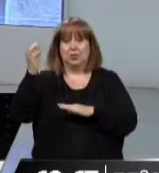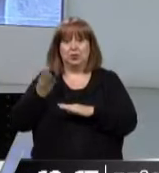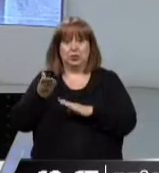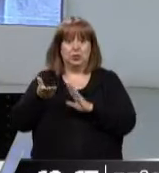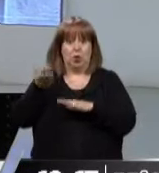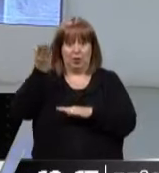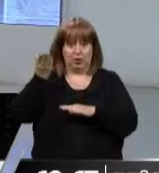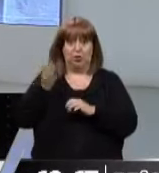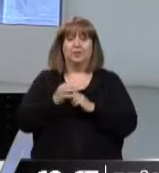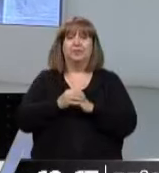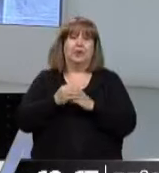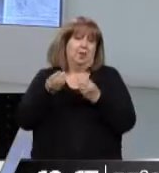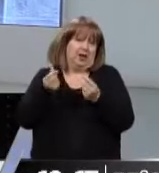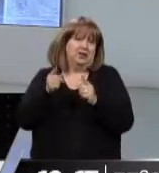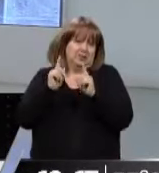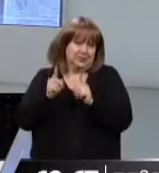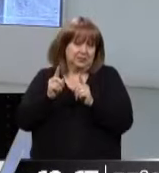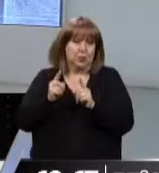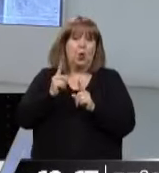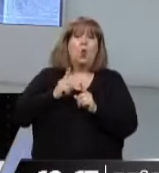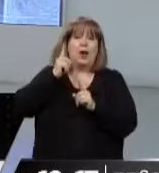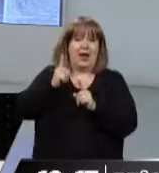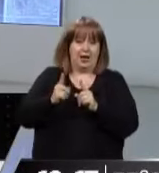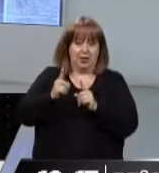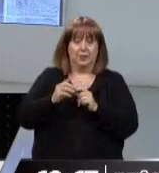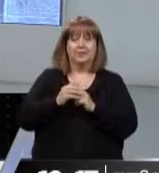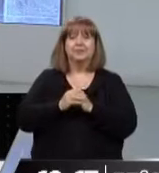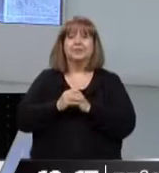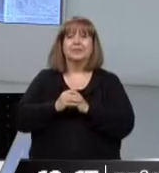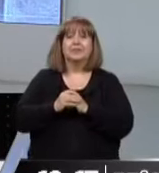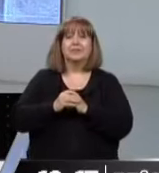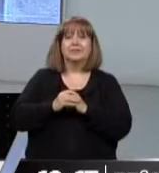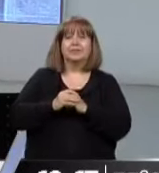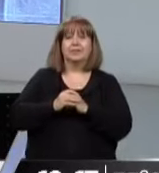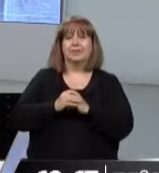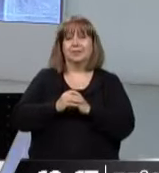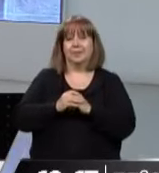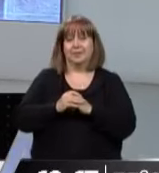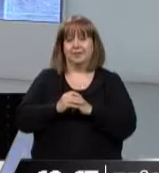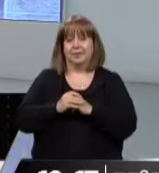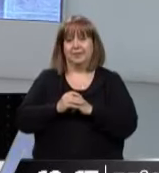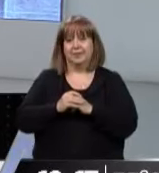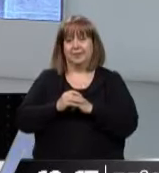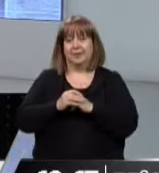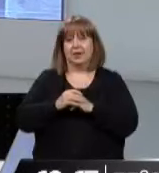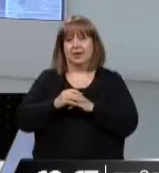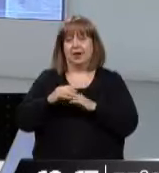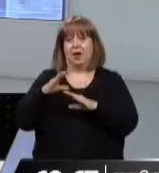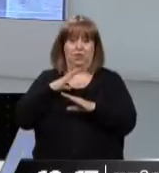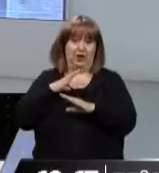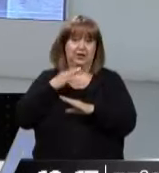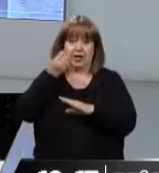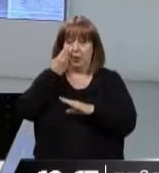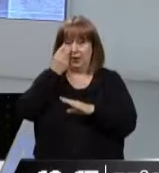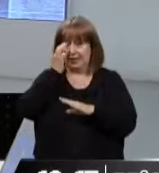40,3%. ¿Sí? Precio que justamente esto estamos hablando de 2021 a 2022. Sin considerar lo que ya va corriendo